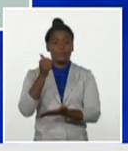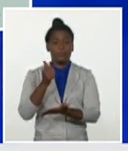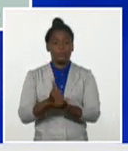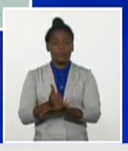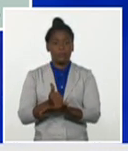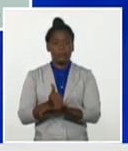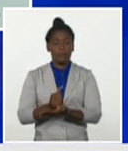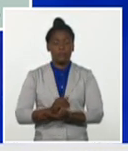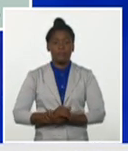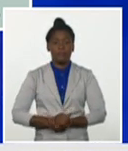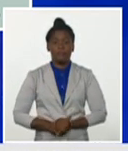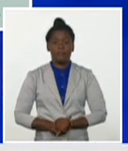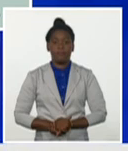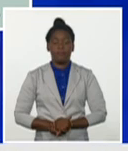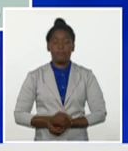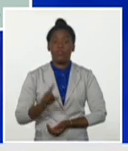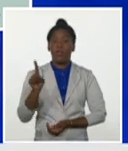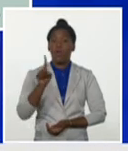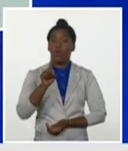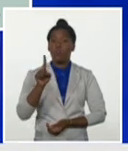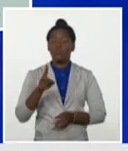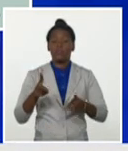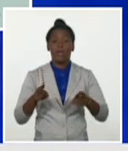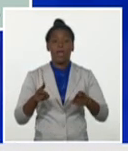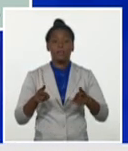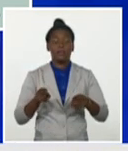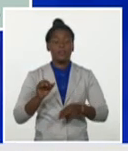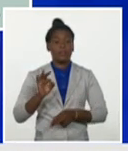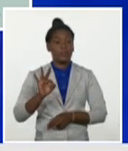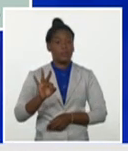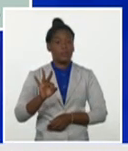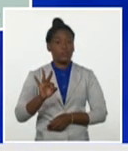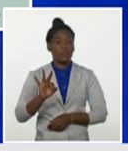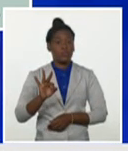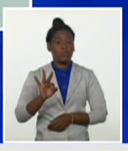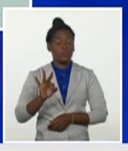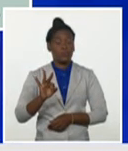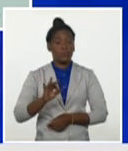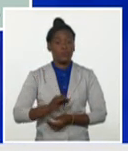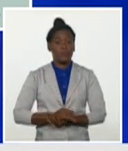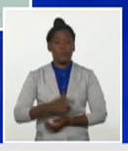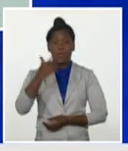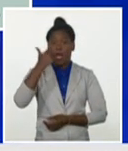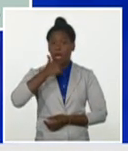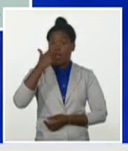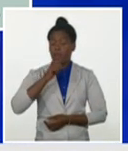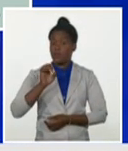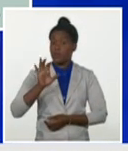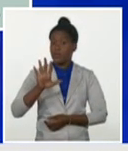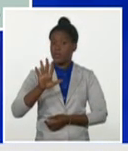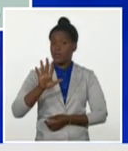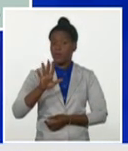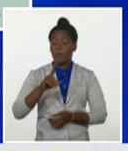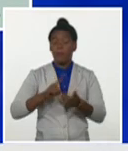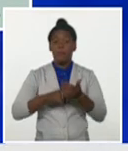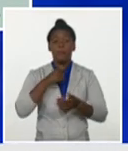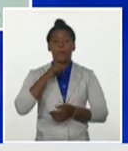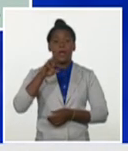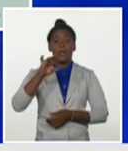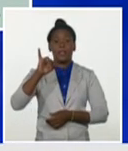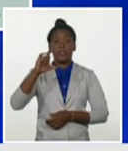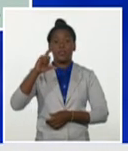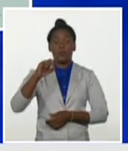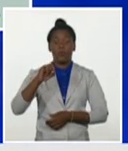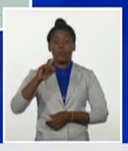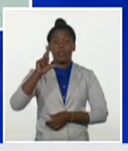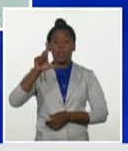mayor, 11, Cárdenas 8, Los Arabos 5, Perico y Colón con 4 cada uno, Limonar